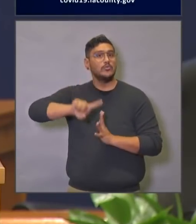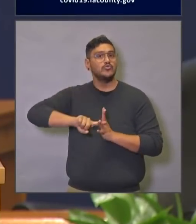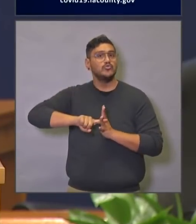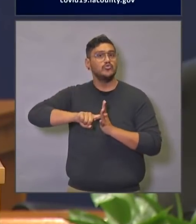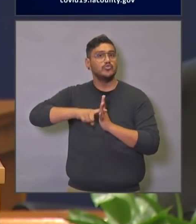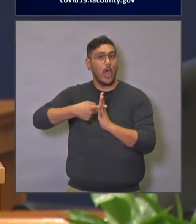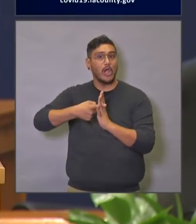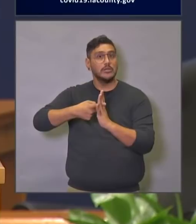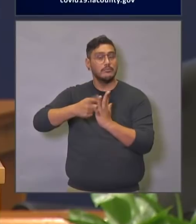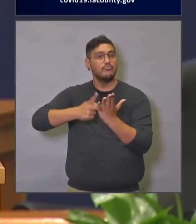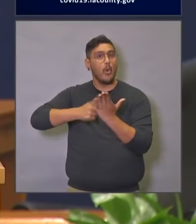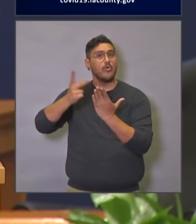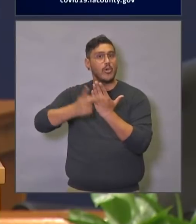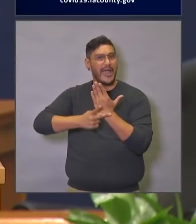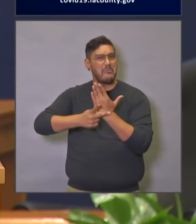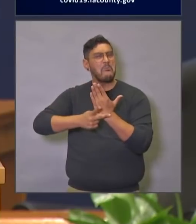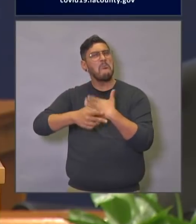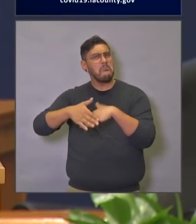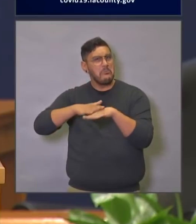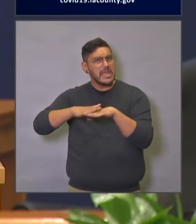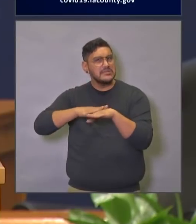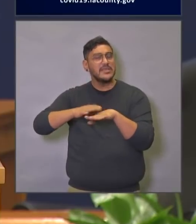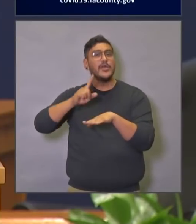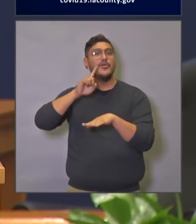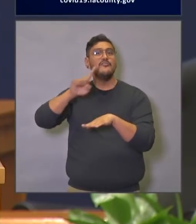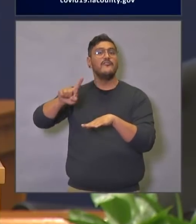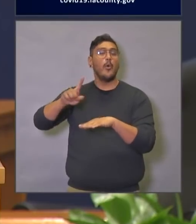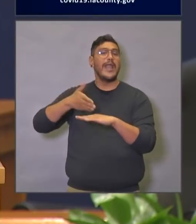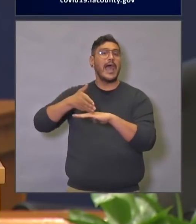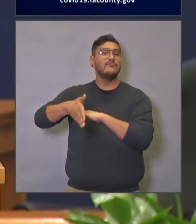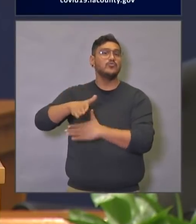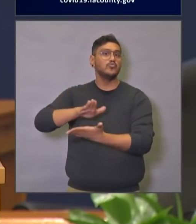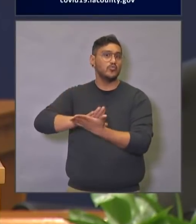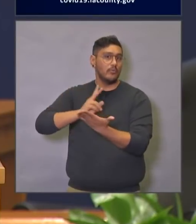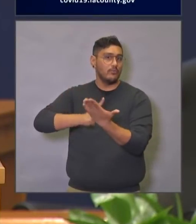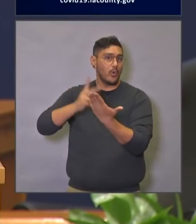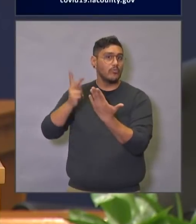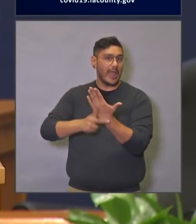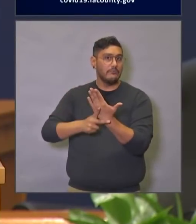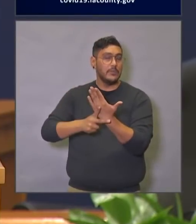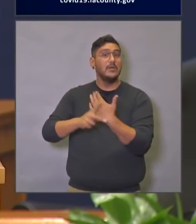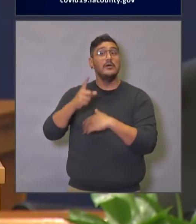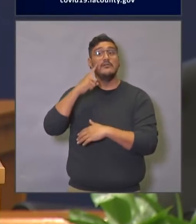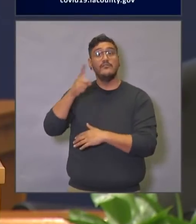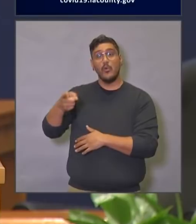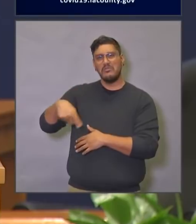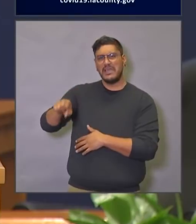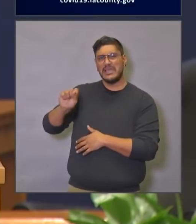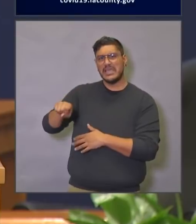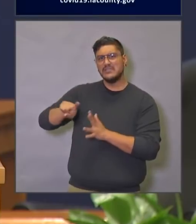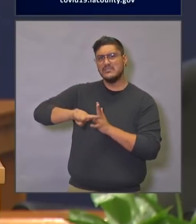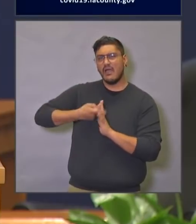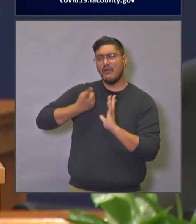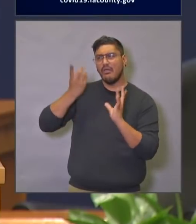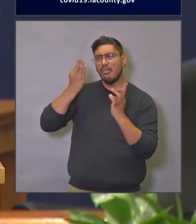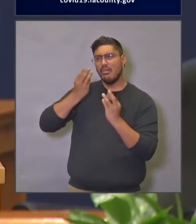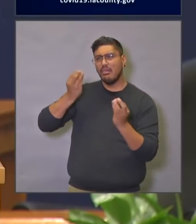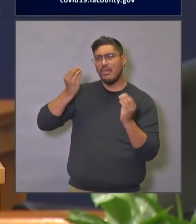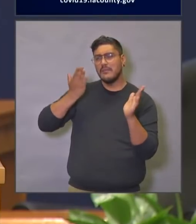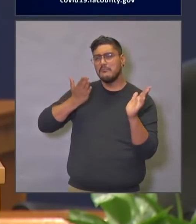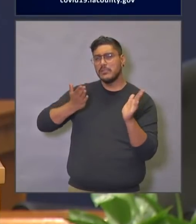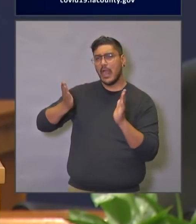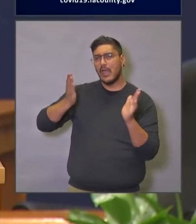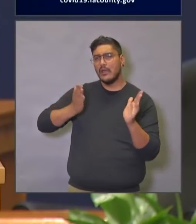protocolo inicial para programas de día extendido para que puedan planificar la reapertura con todo lo que